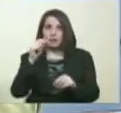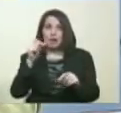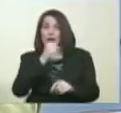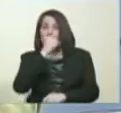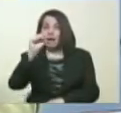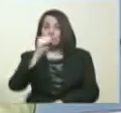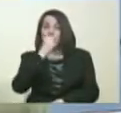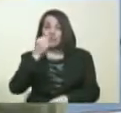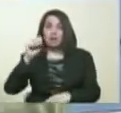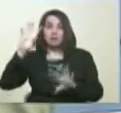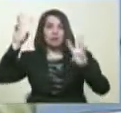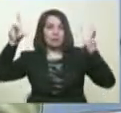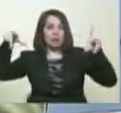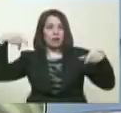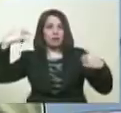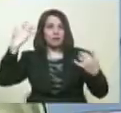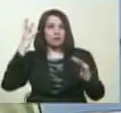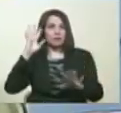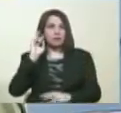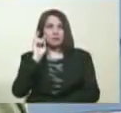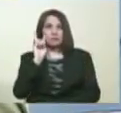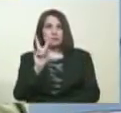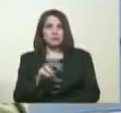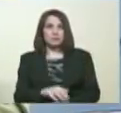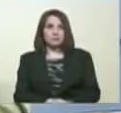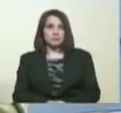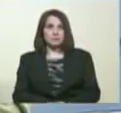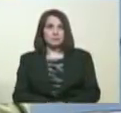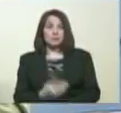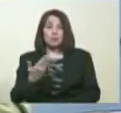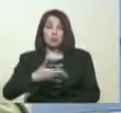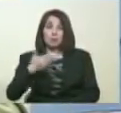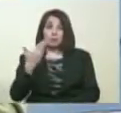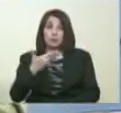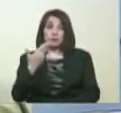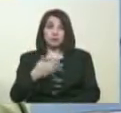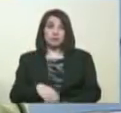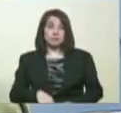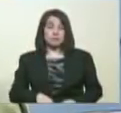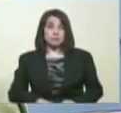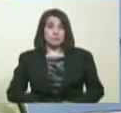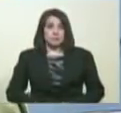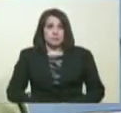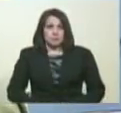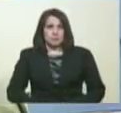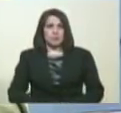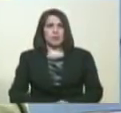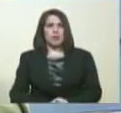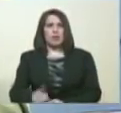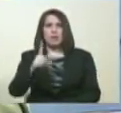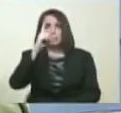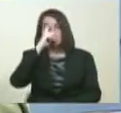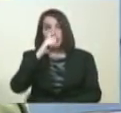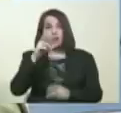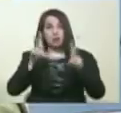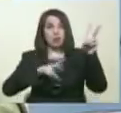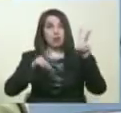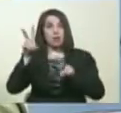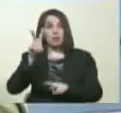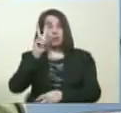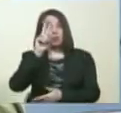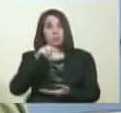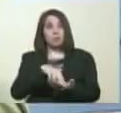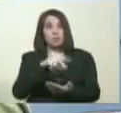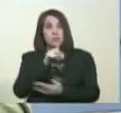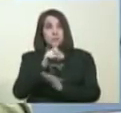bailando. Correcto. Bueno, esto es muy importante, ¿no? Este año estamos haciendo la Expo